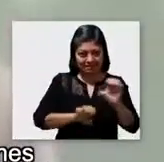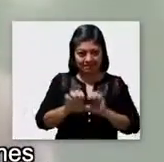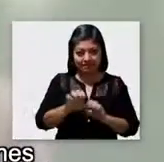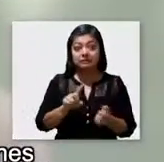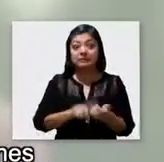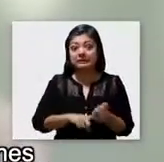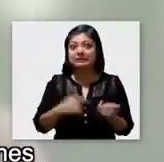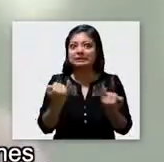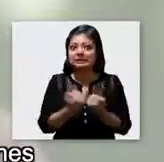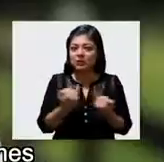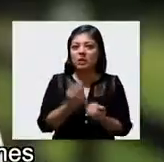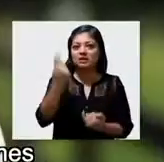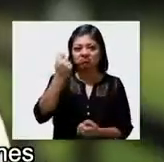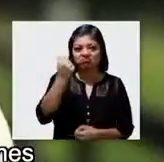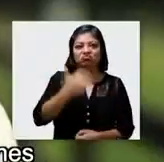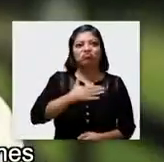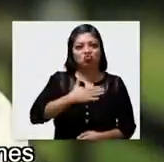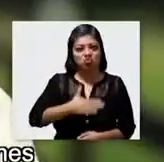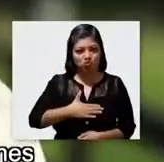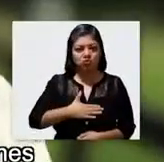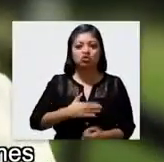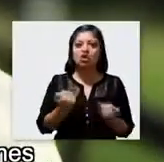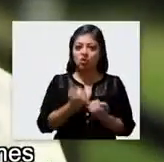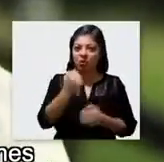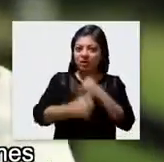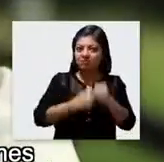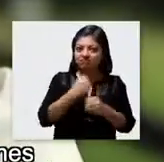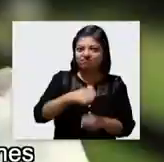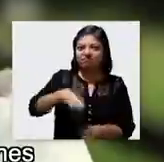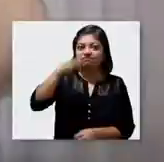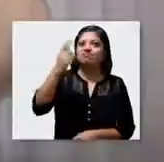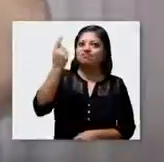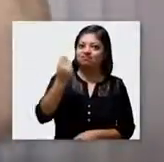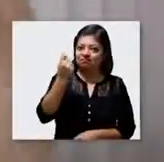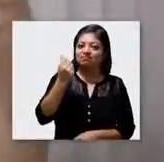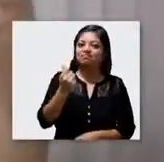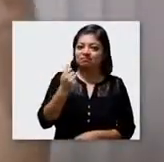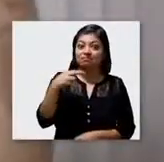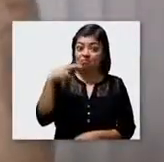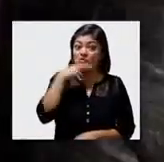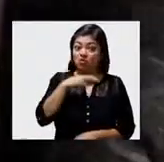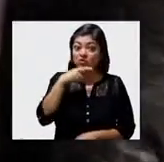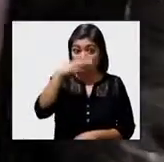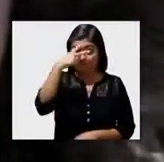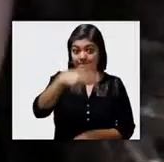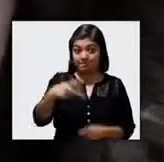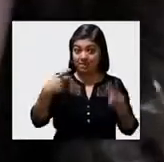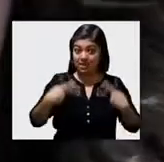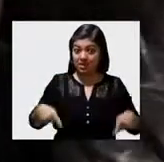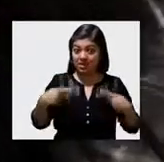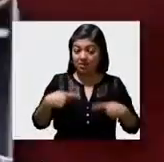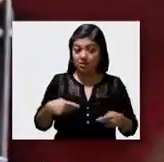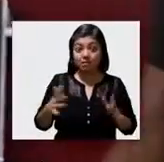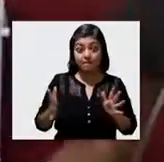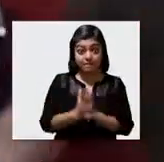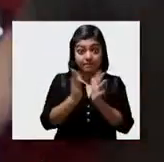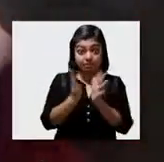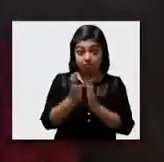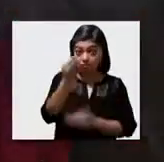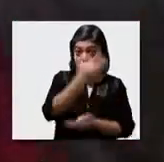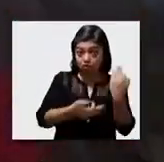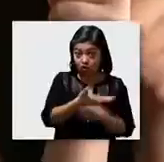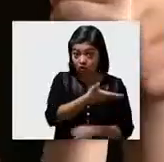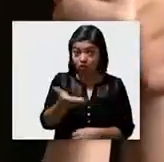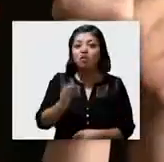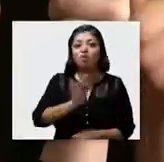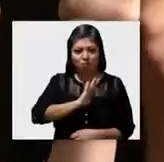sistema de pensiones para que haya sueldos justos y se revise la edad de retiro. Eso es lo que nos urge a los mexicanos y con la participación de todas